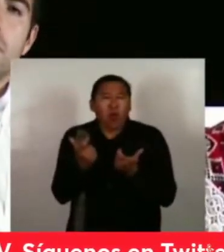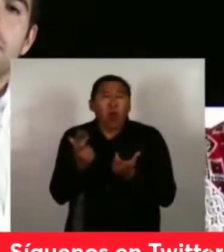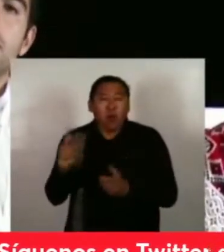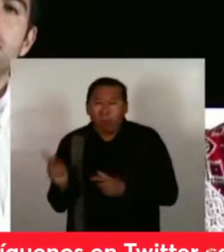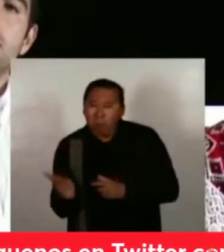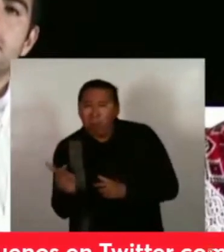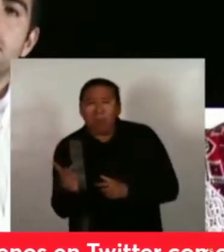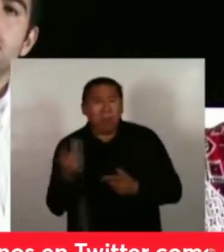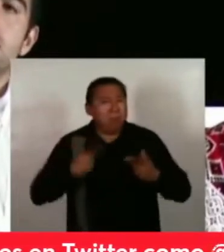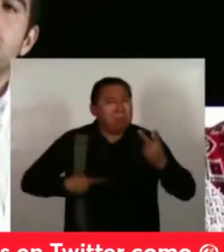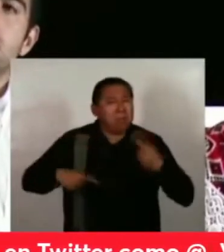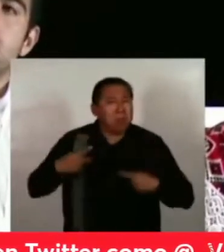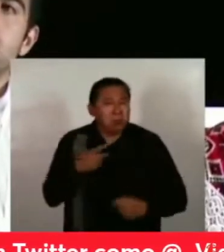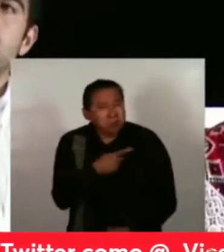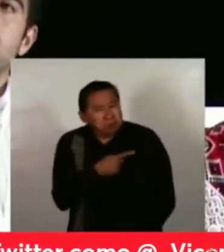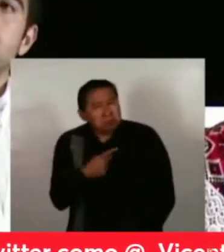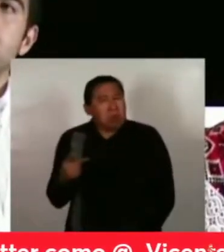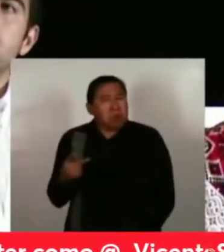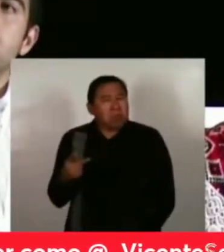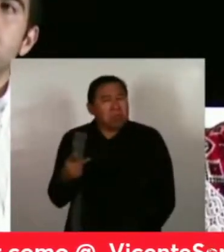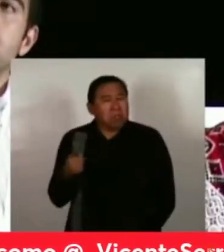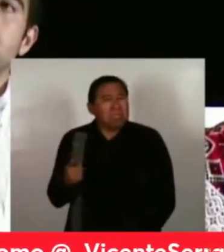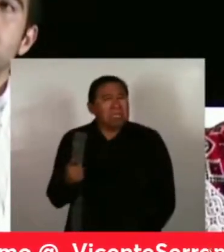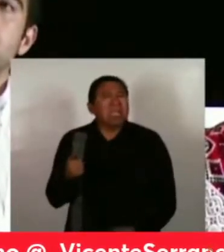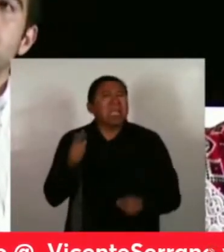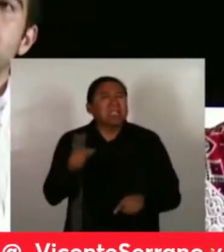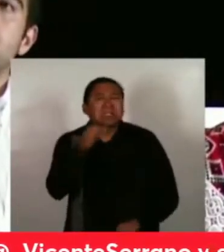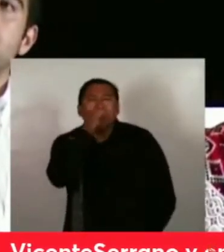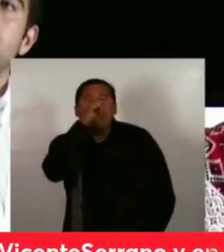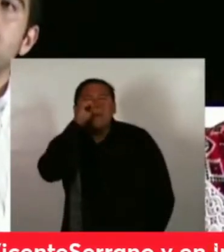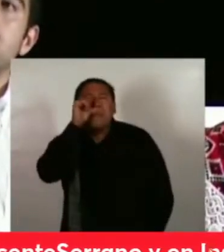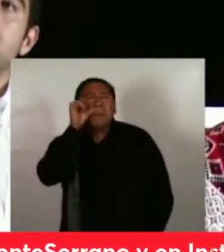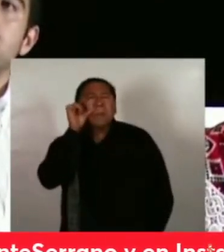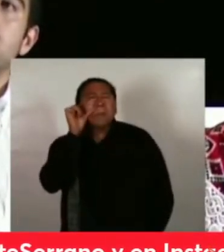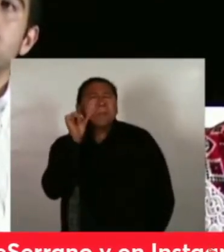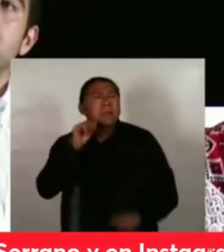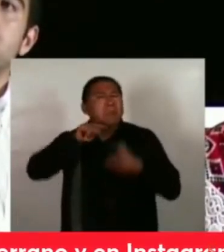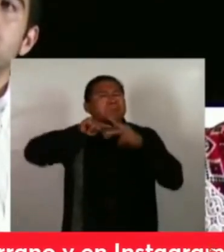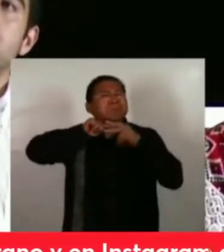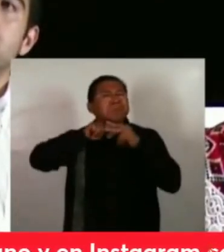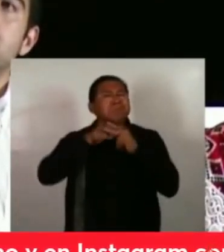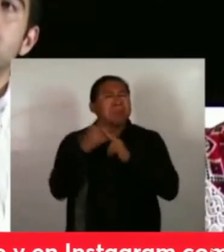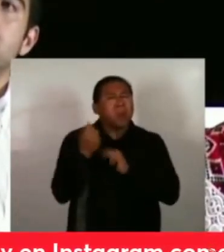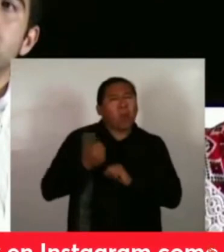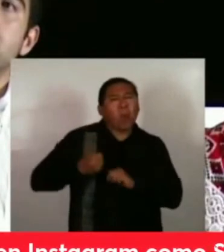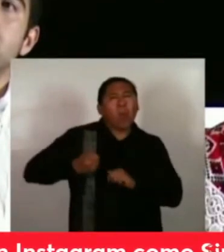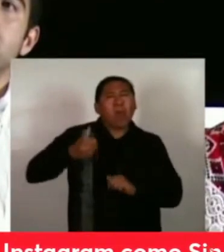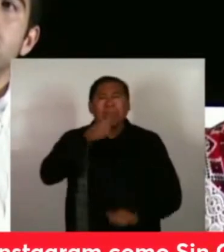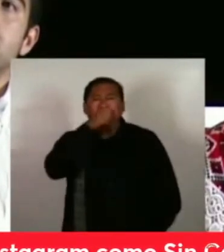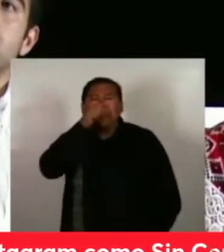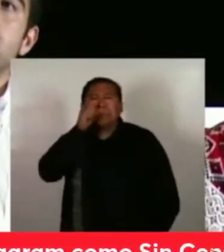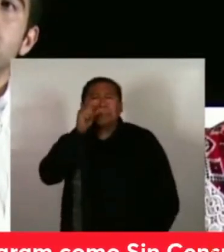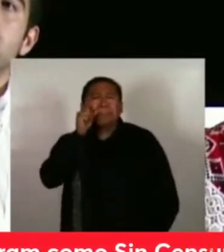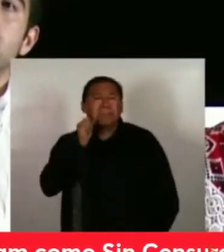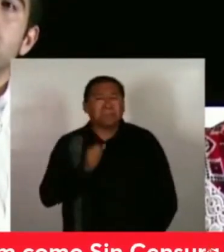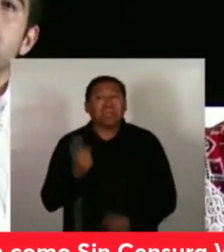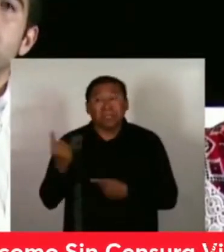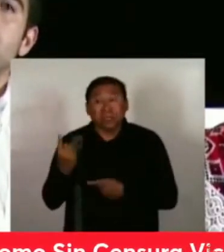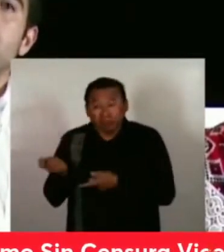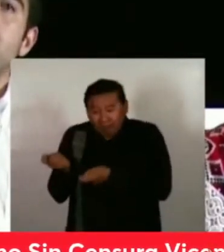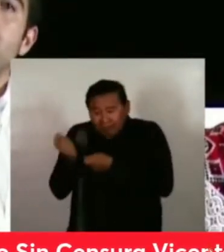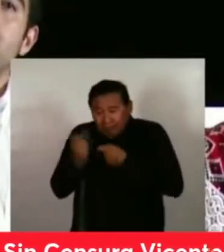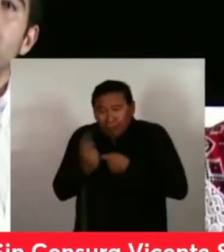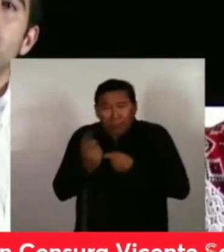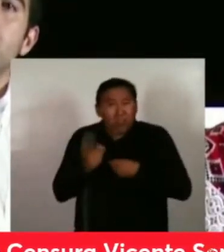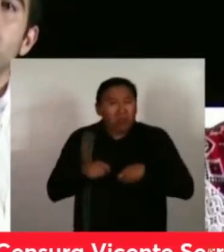pobre. Ese es un principio de Benito Juárez, es un principio juarista que nosotros lo